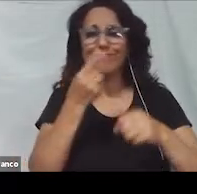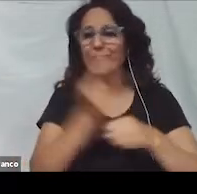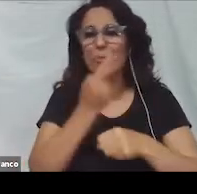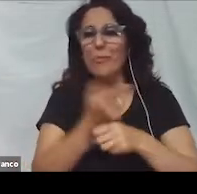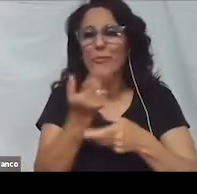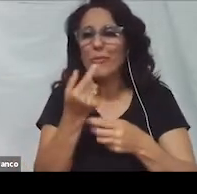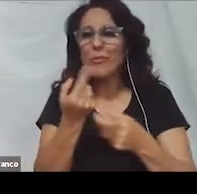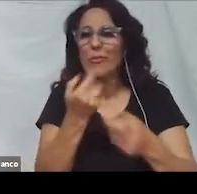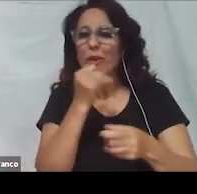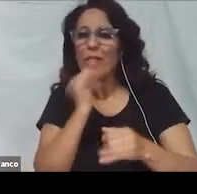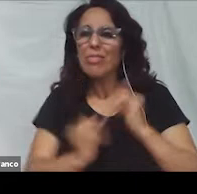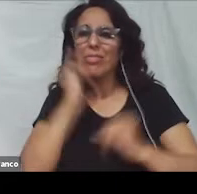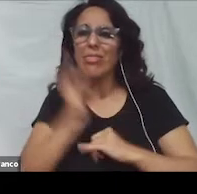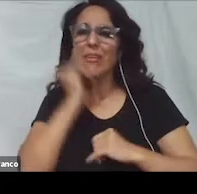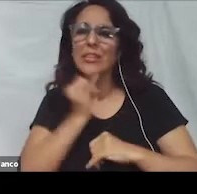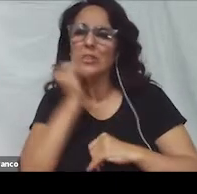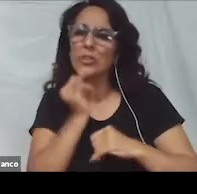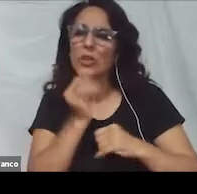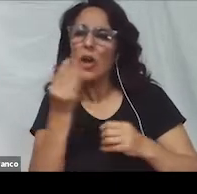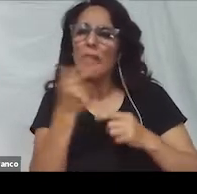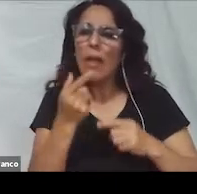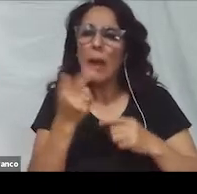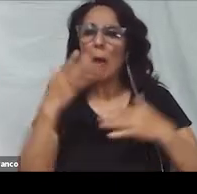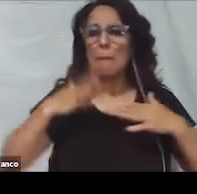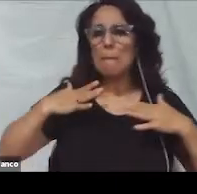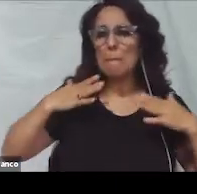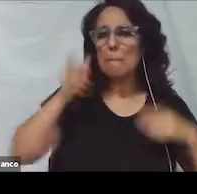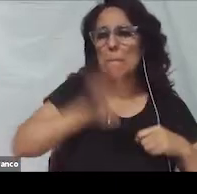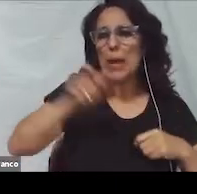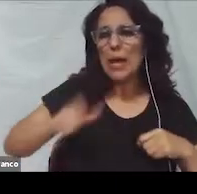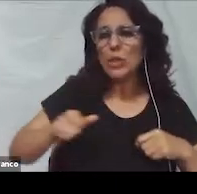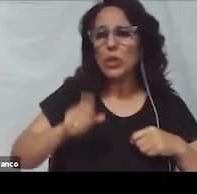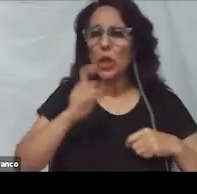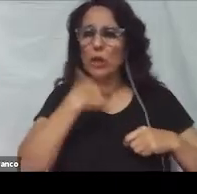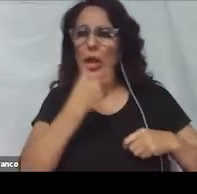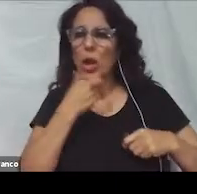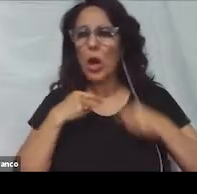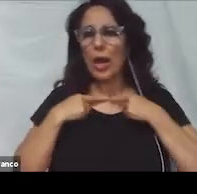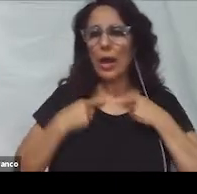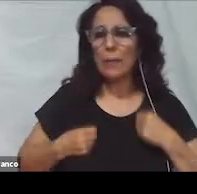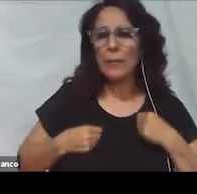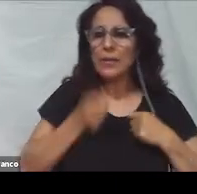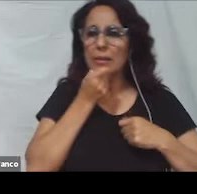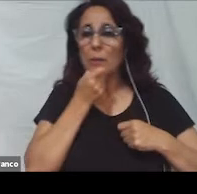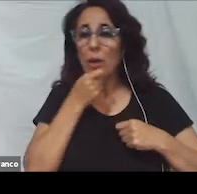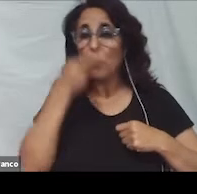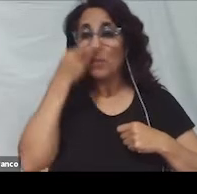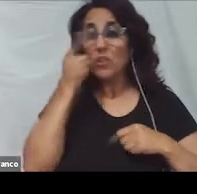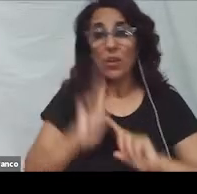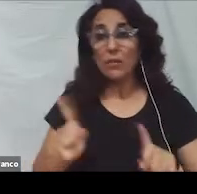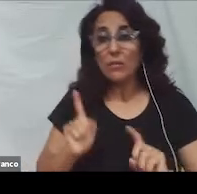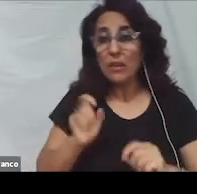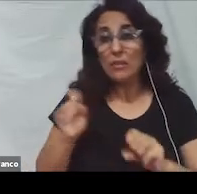describir literalmente la foto, ¿sí? La persona que tenía la camisa roja. Porque eso no es lo que le interesa a la